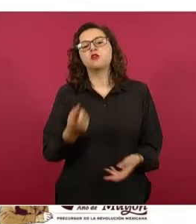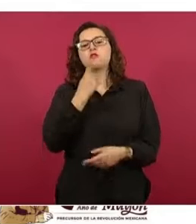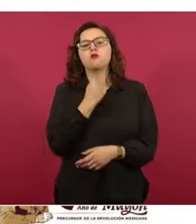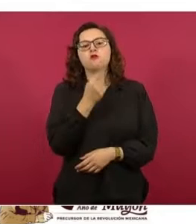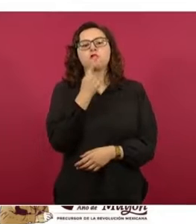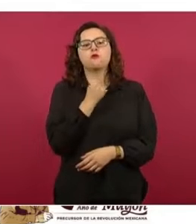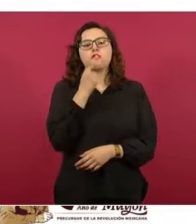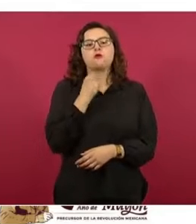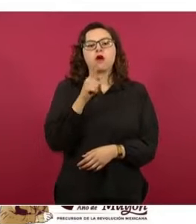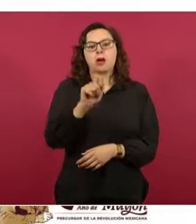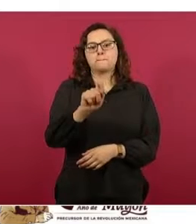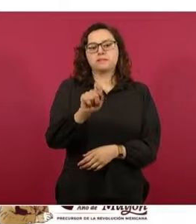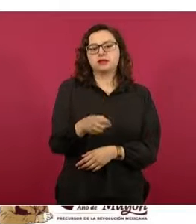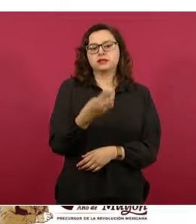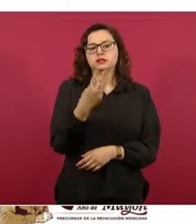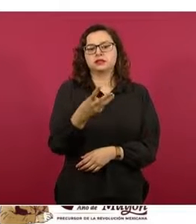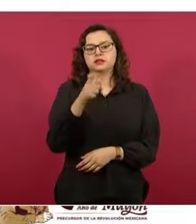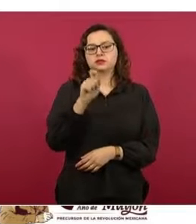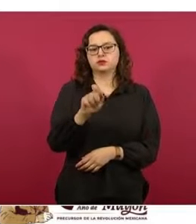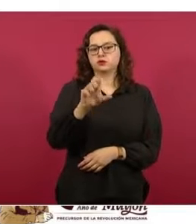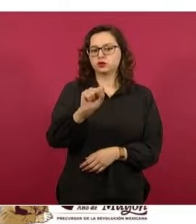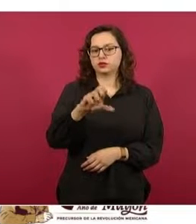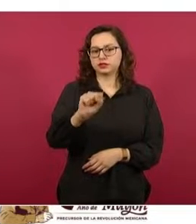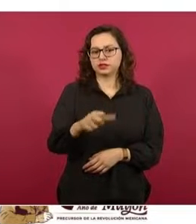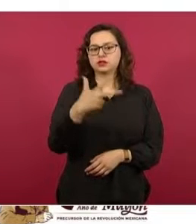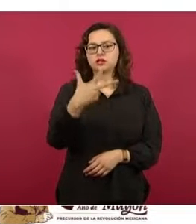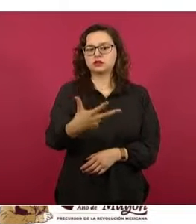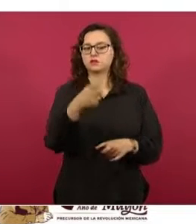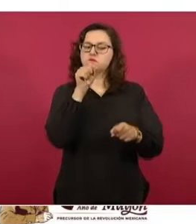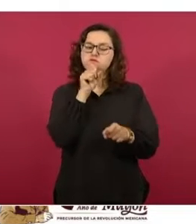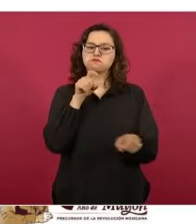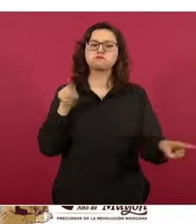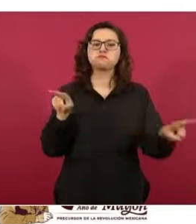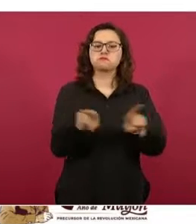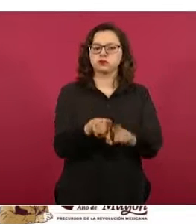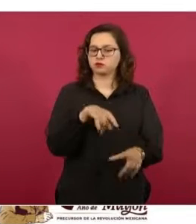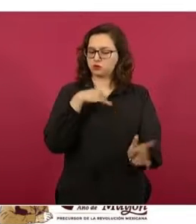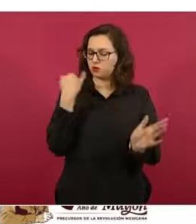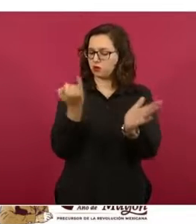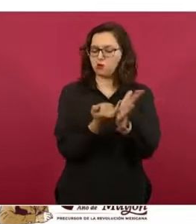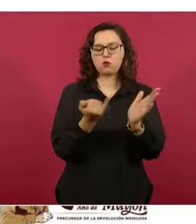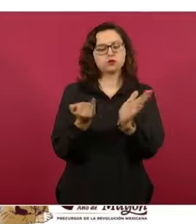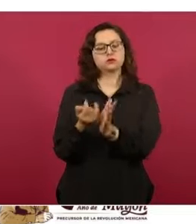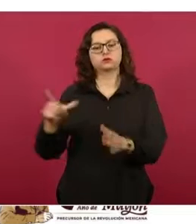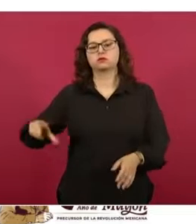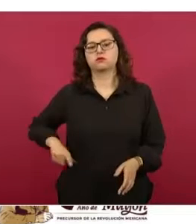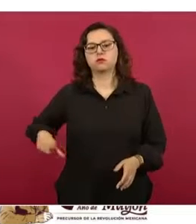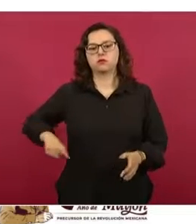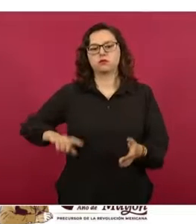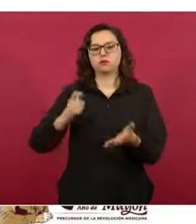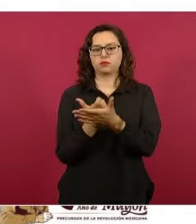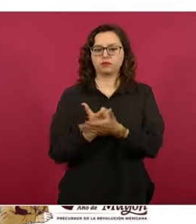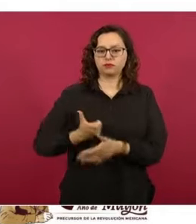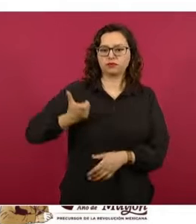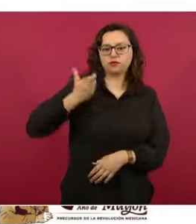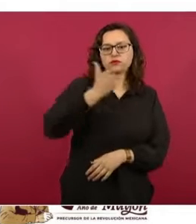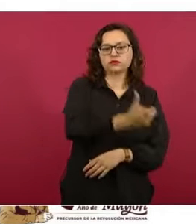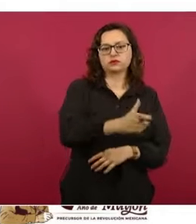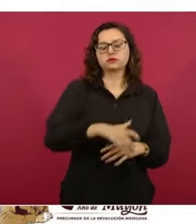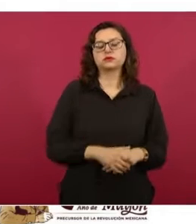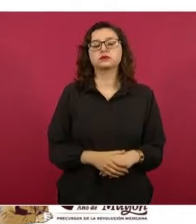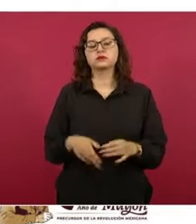23 pesos con 68 centavos el litro de la gasolina premium, también con un 100% de incentivo fiscal, y